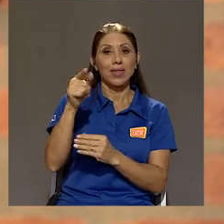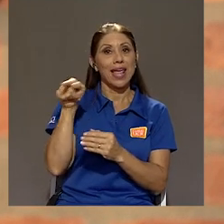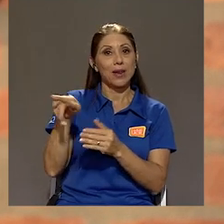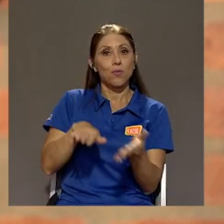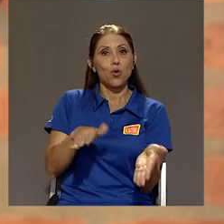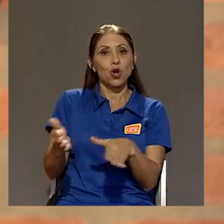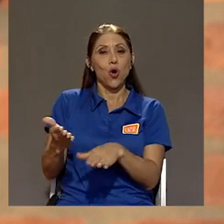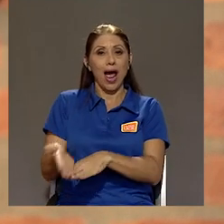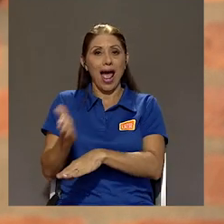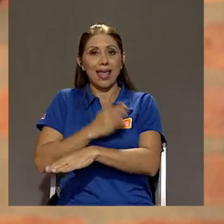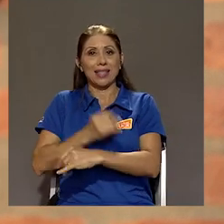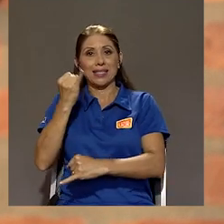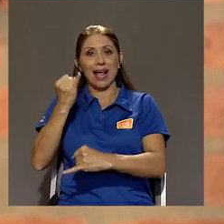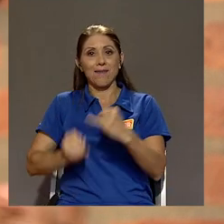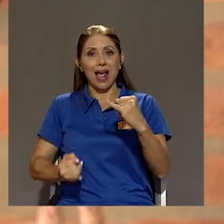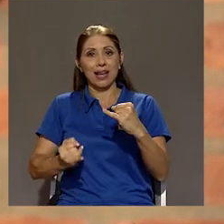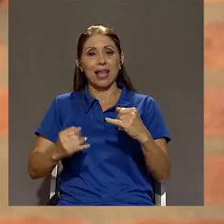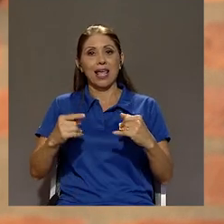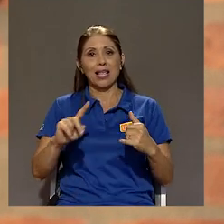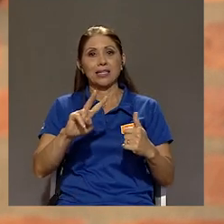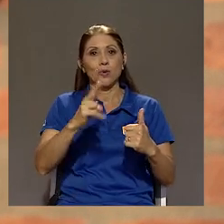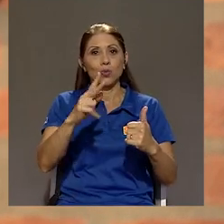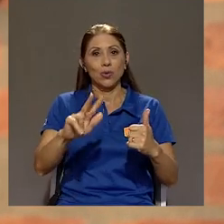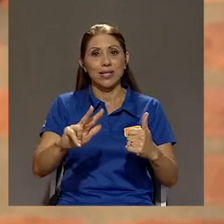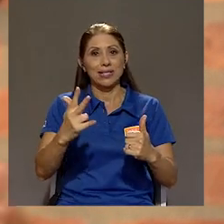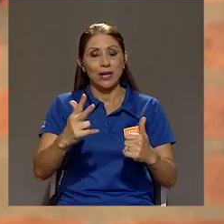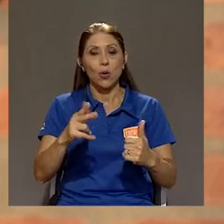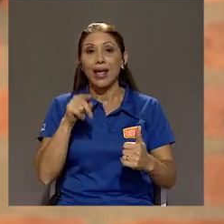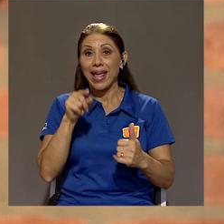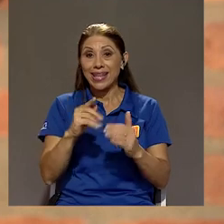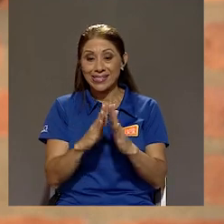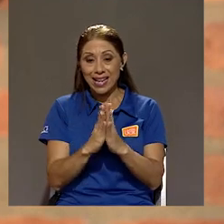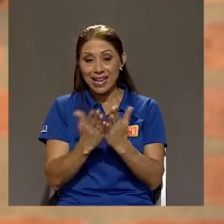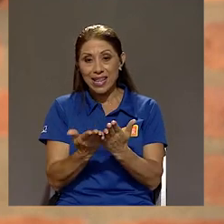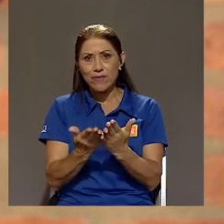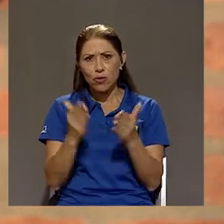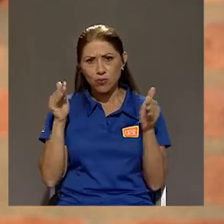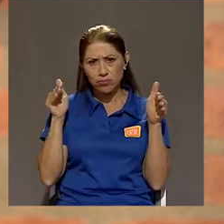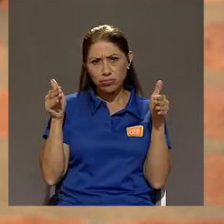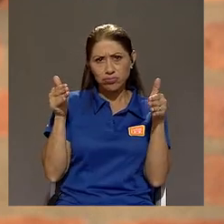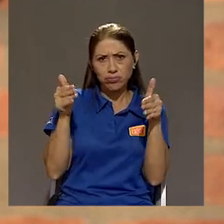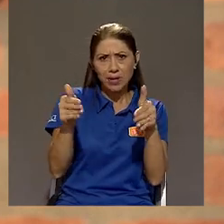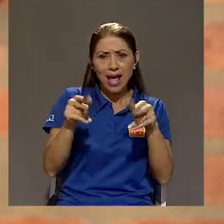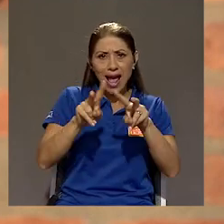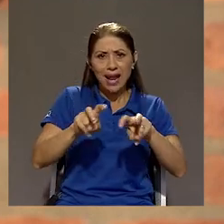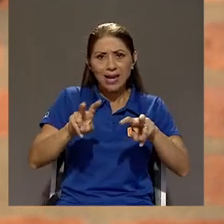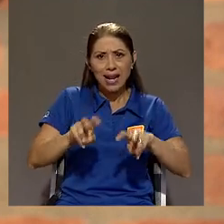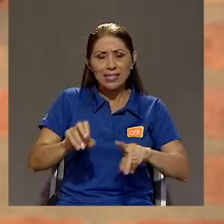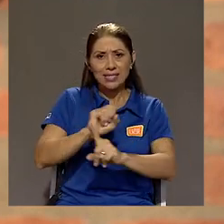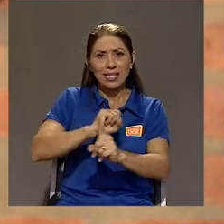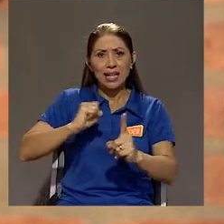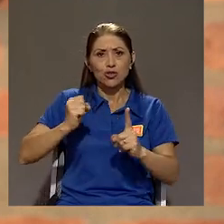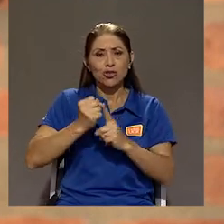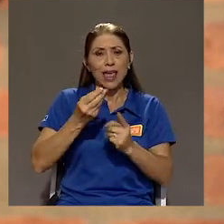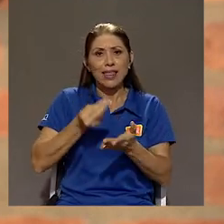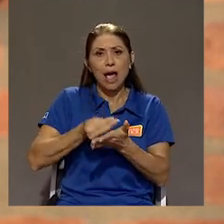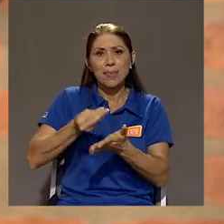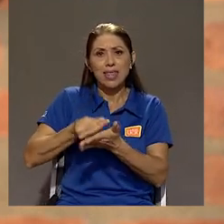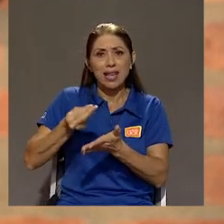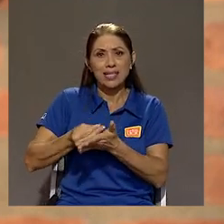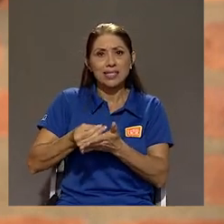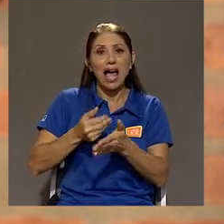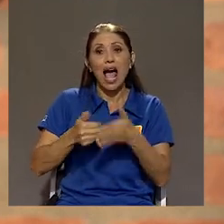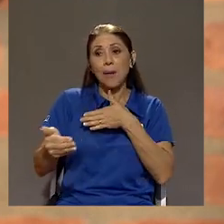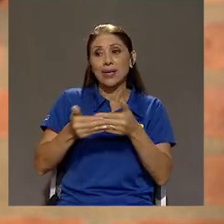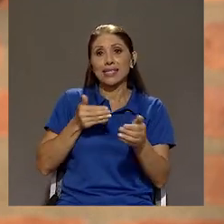dos. Y es un libro que está muy dedicado al análisis de la sociedad capitalista, a pesar de